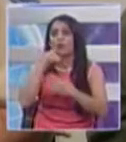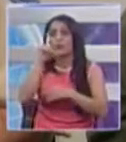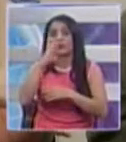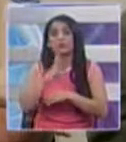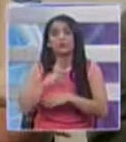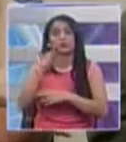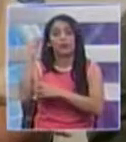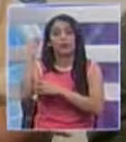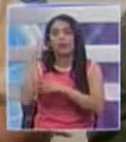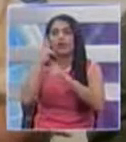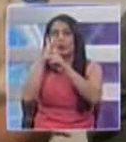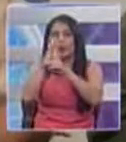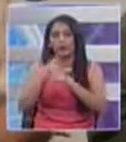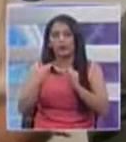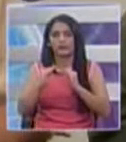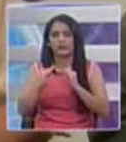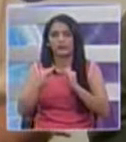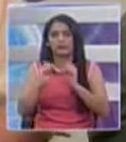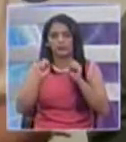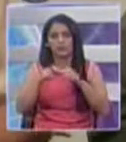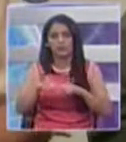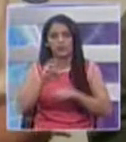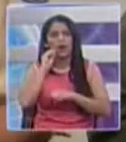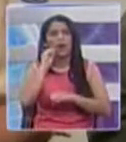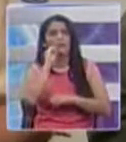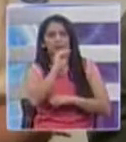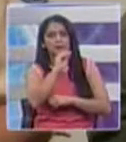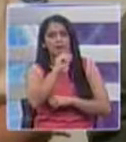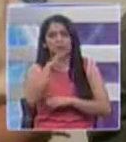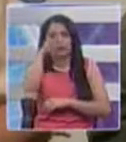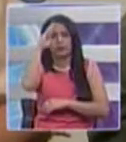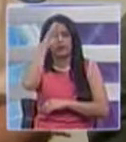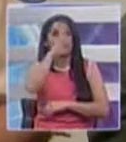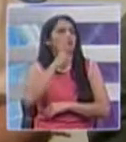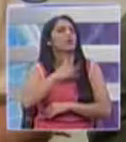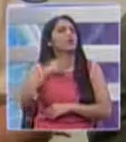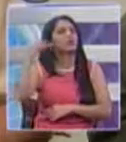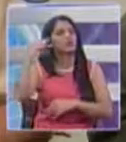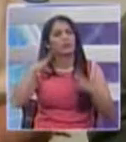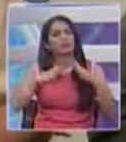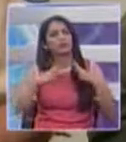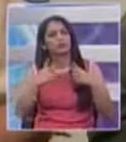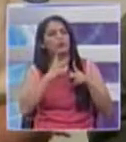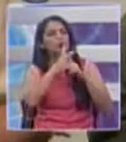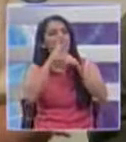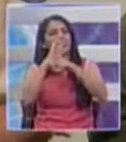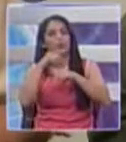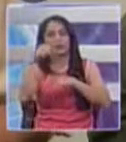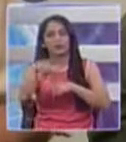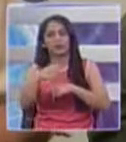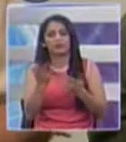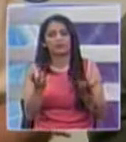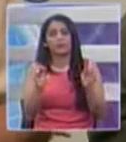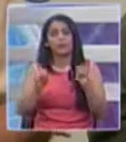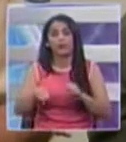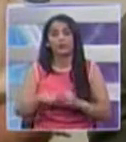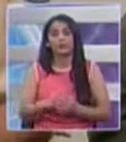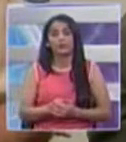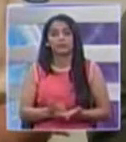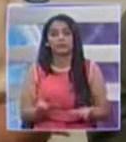UPC más cercano, el encargo a domicilio, ¿sí? Eso se le recomienda, sobre todo el tema de a un vecino de